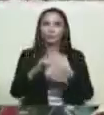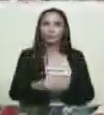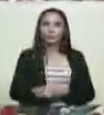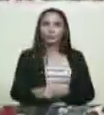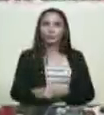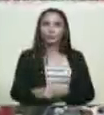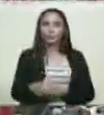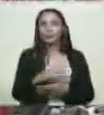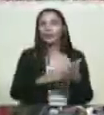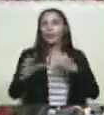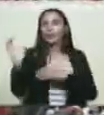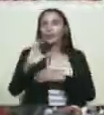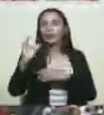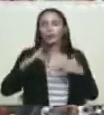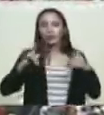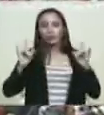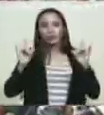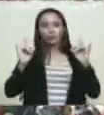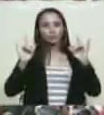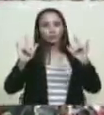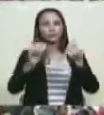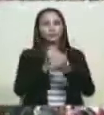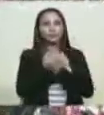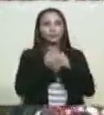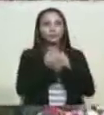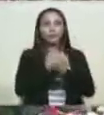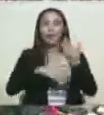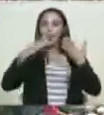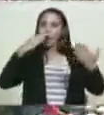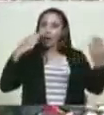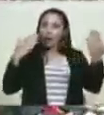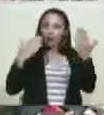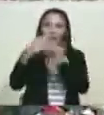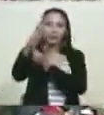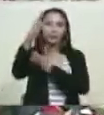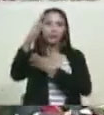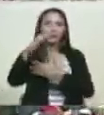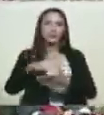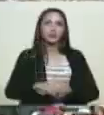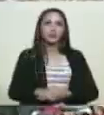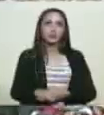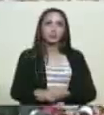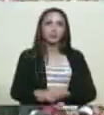¡Caracas mía! ¡Caracas amada! ¡Hasta la victoria siempre!